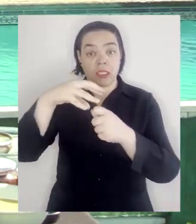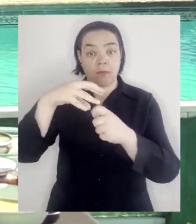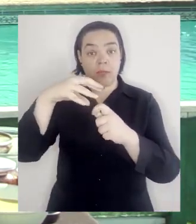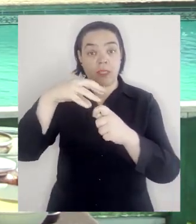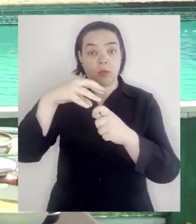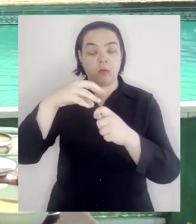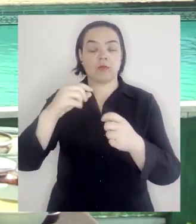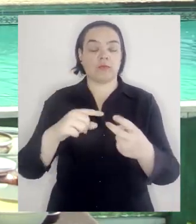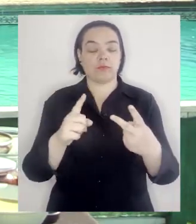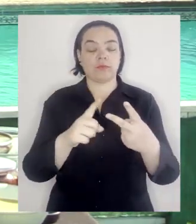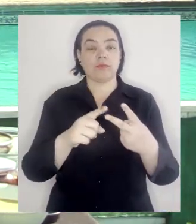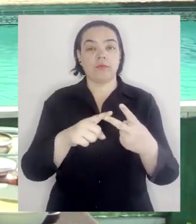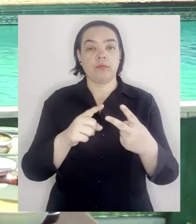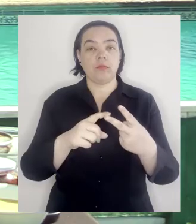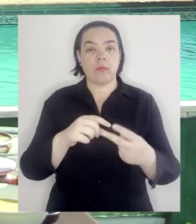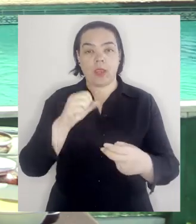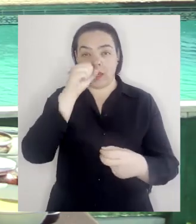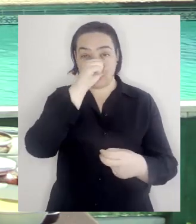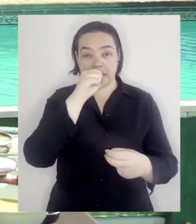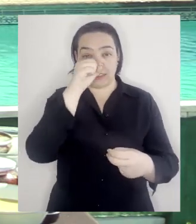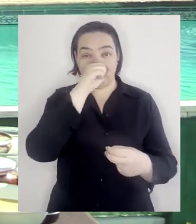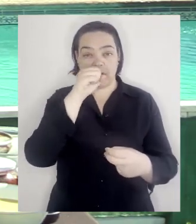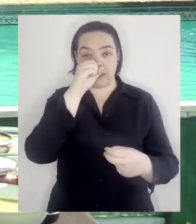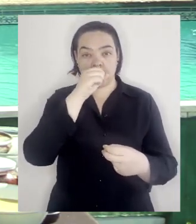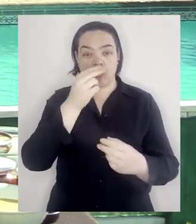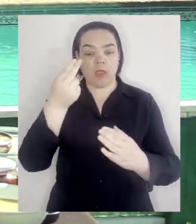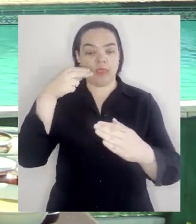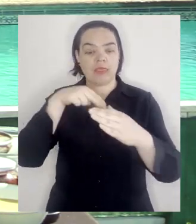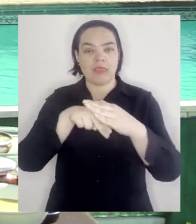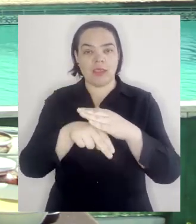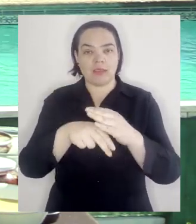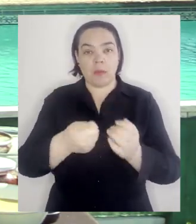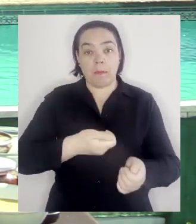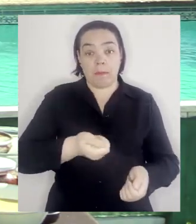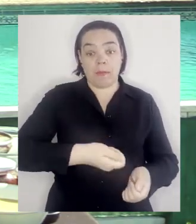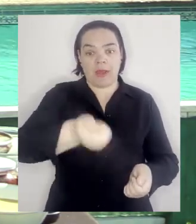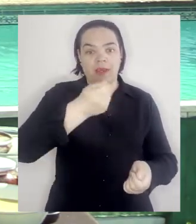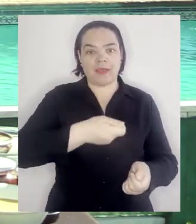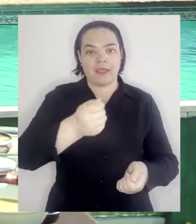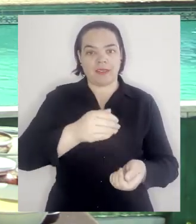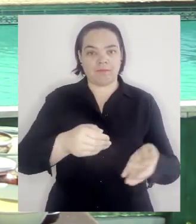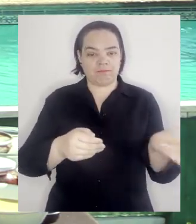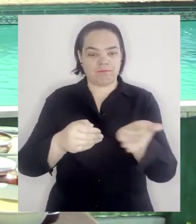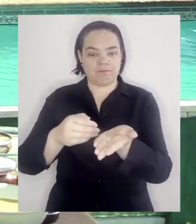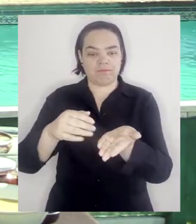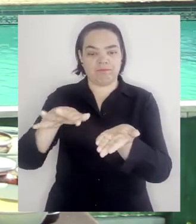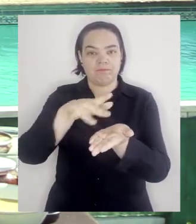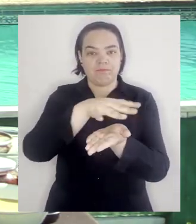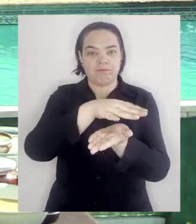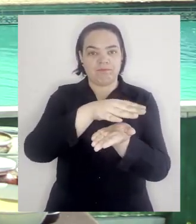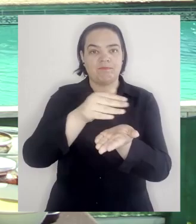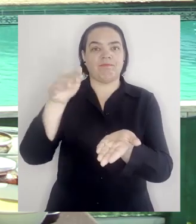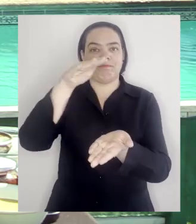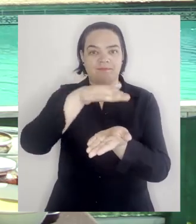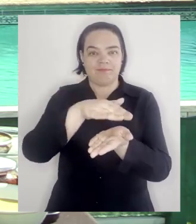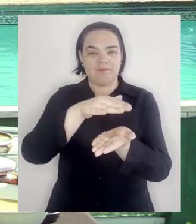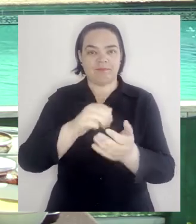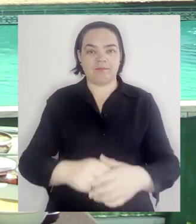salsa bechamel y tú lo pongas dentro de la panqueque. Ya, y para eso la masa no tiene que llevar